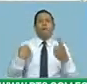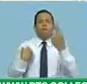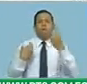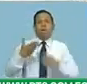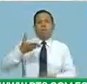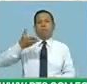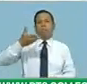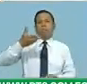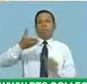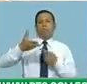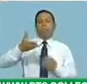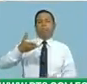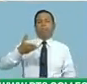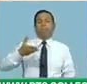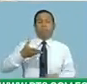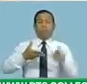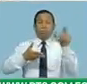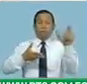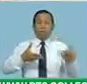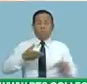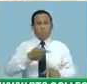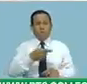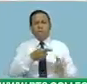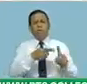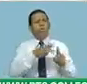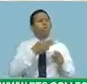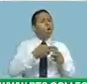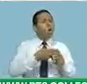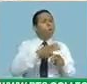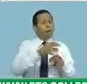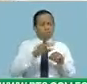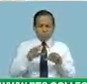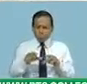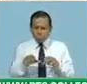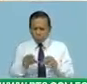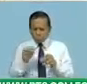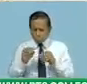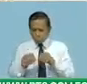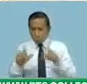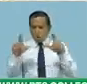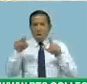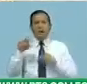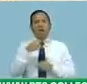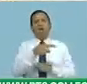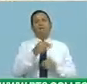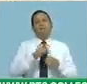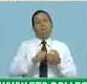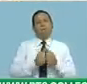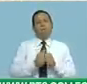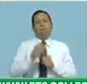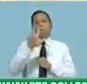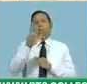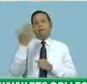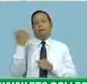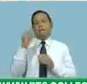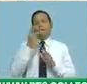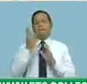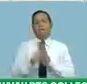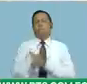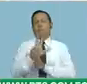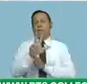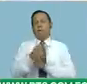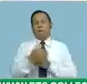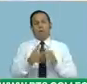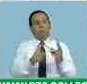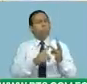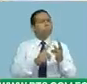Uno de los mismos presenta tres antecedentes, uno por robo y dos por tenencia de sustancias sujetas a fiscalización. Mientras que el otro, hasta el